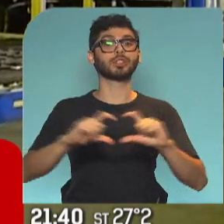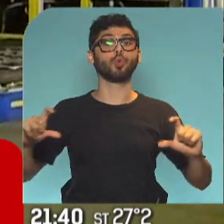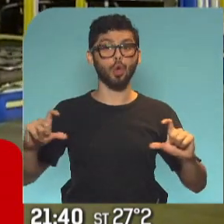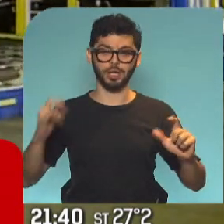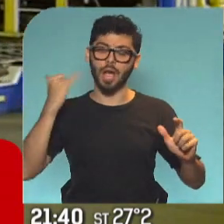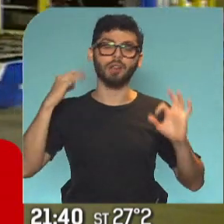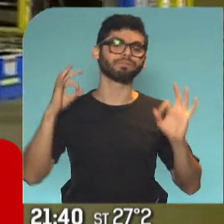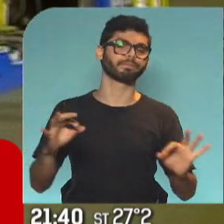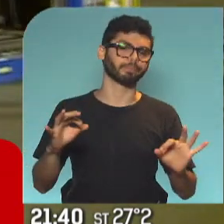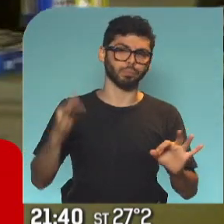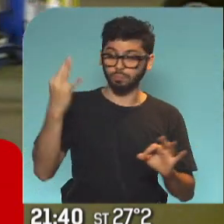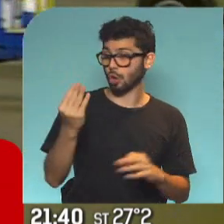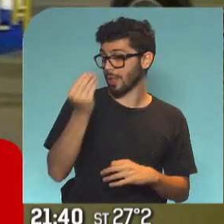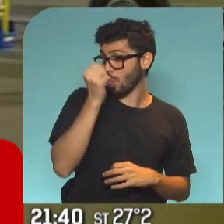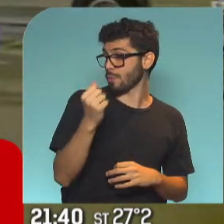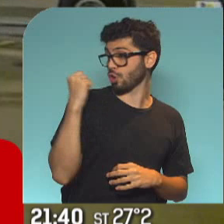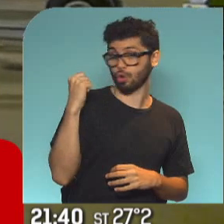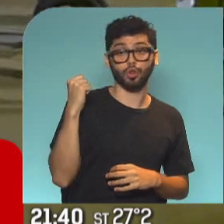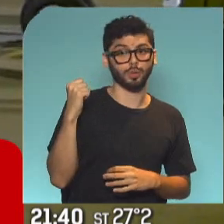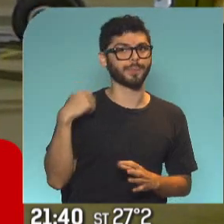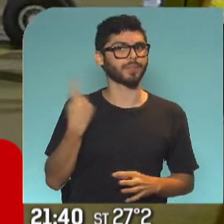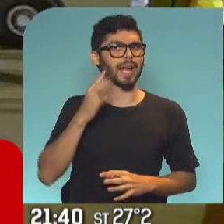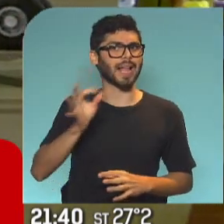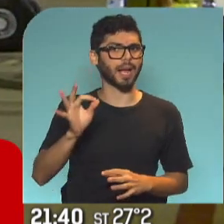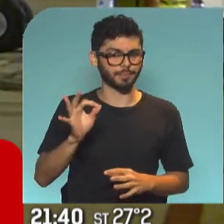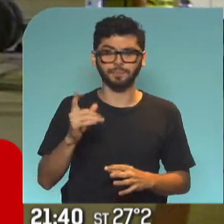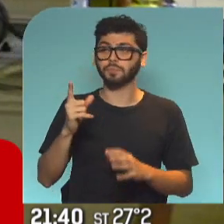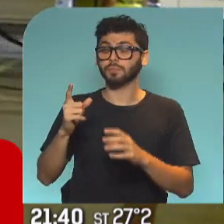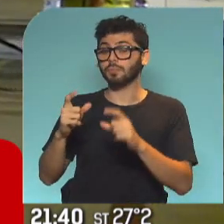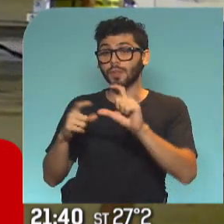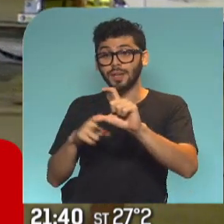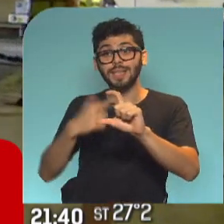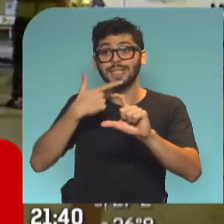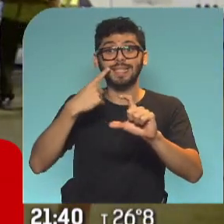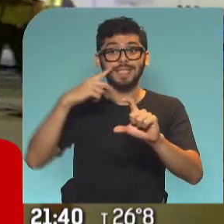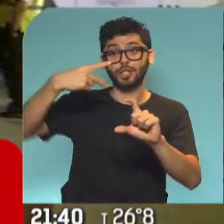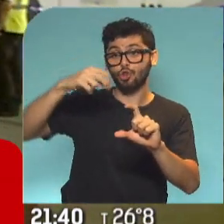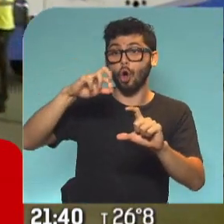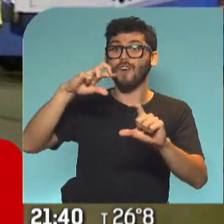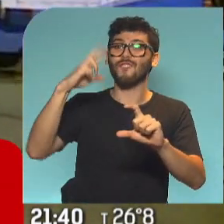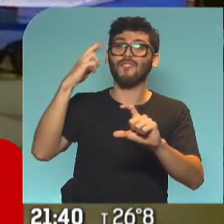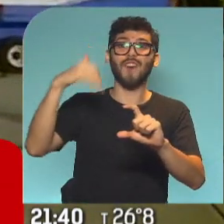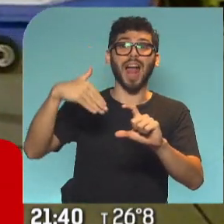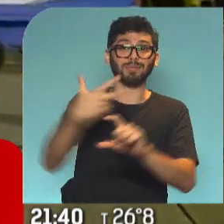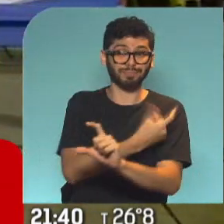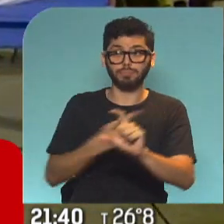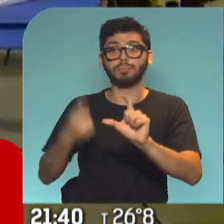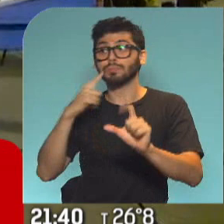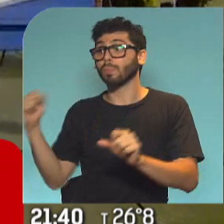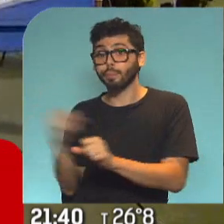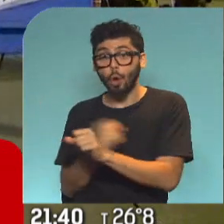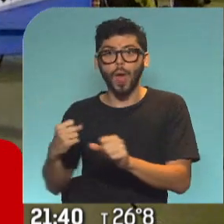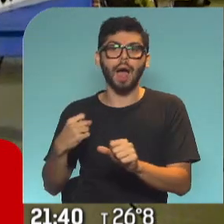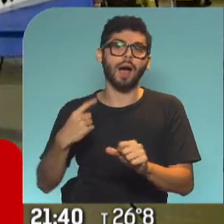desde el último fin de semana, cuando fue aprobada el uso de la vacuna Sinopharm en nuestro país. Ya a partir de allí